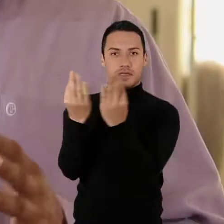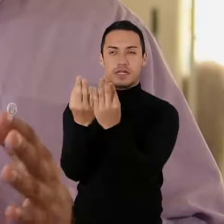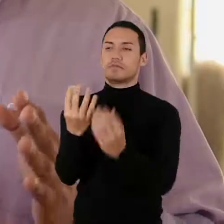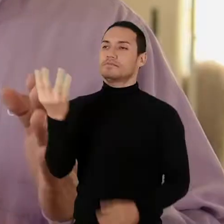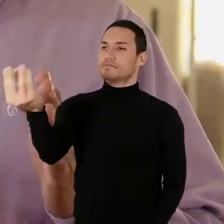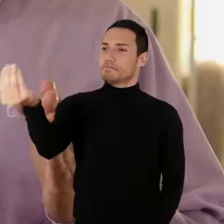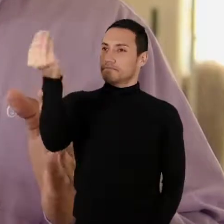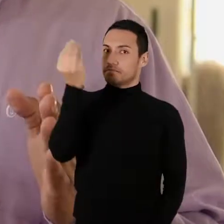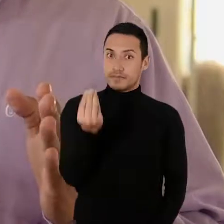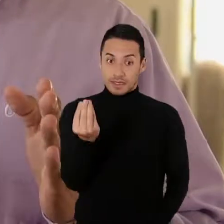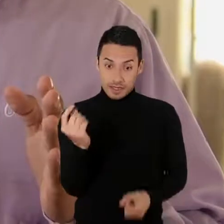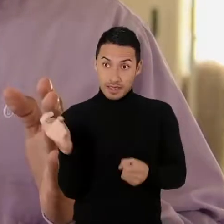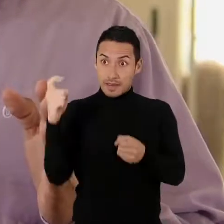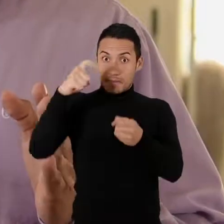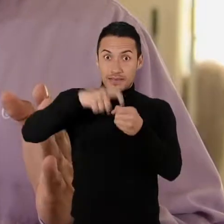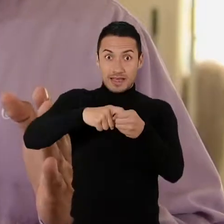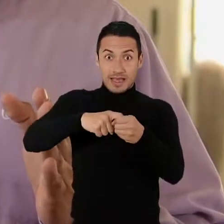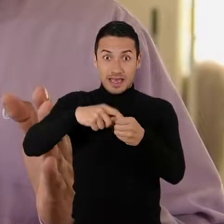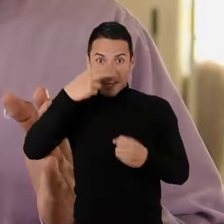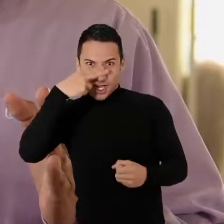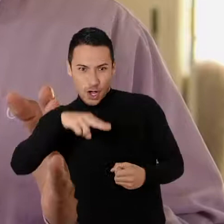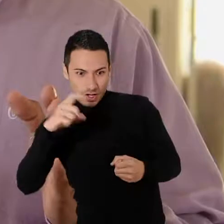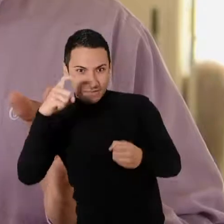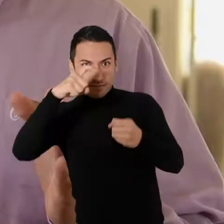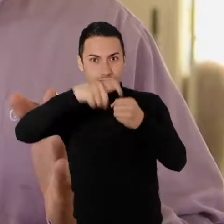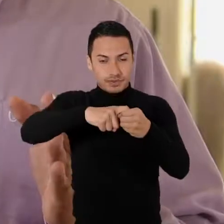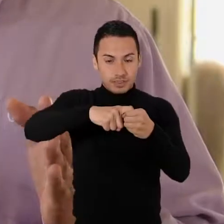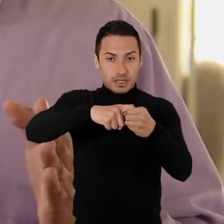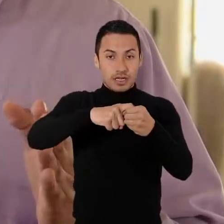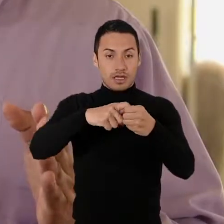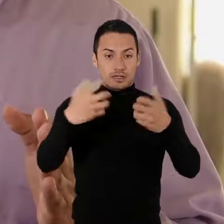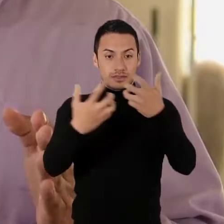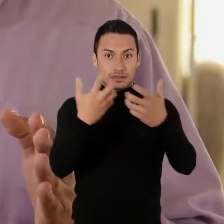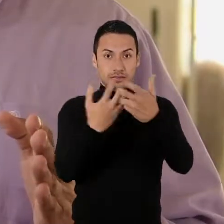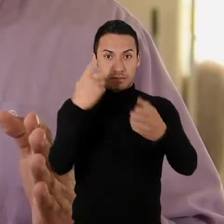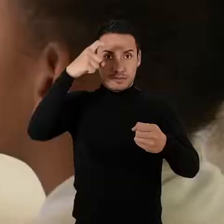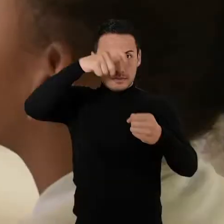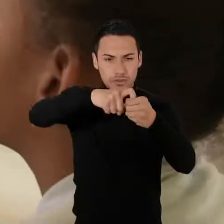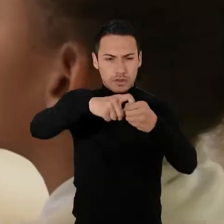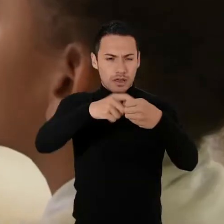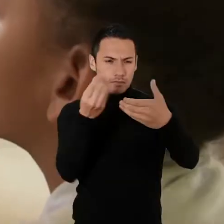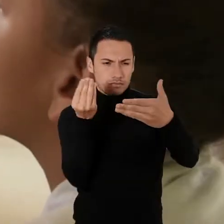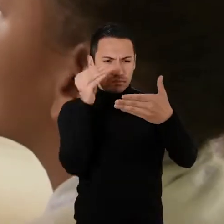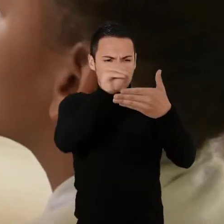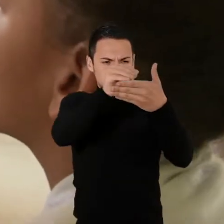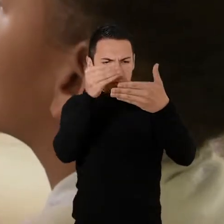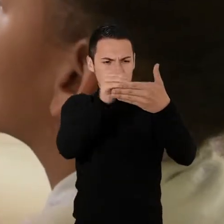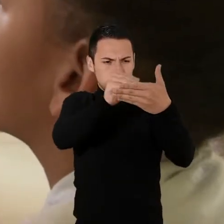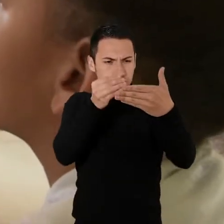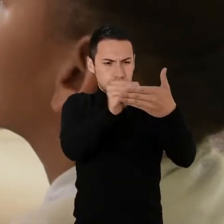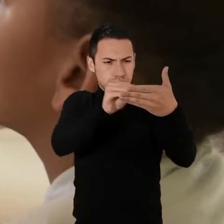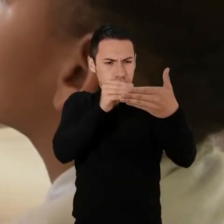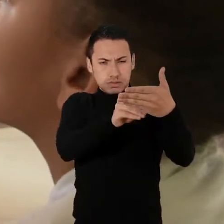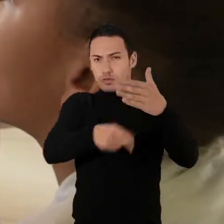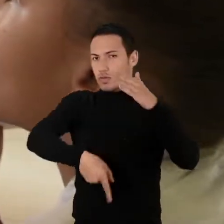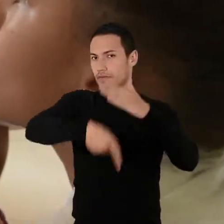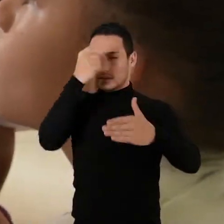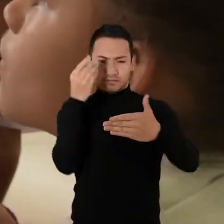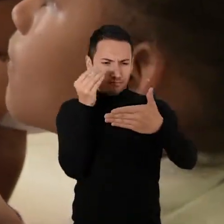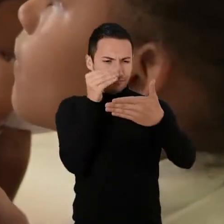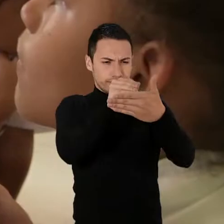contempla que las familias, en el momento en que vienen a matricular a sus hijos y que están focalizados dentro del programa,